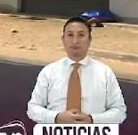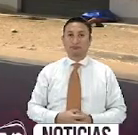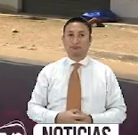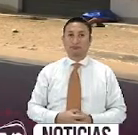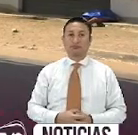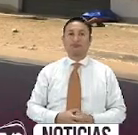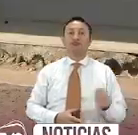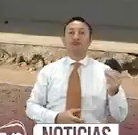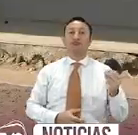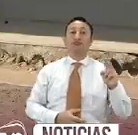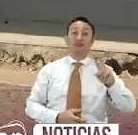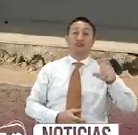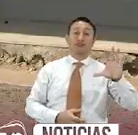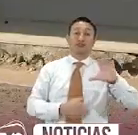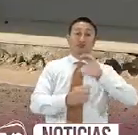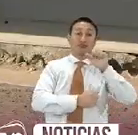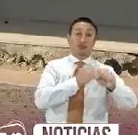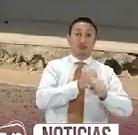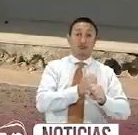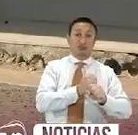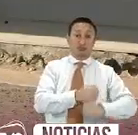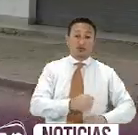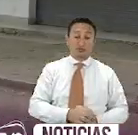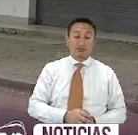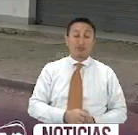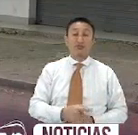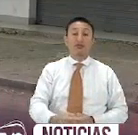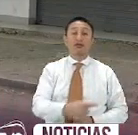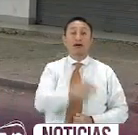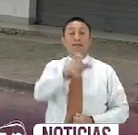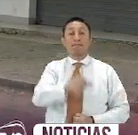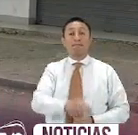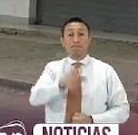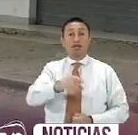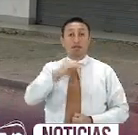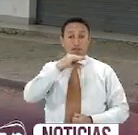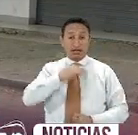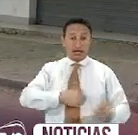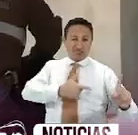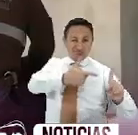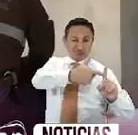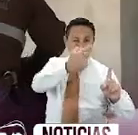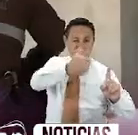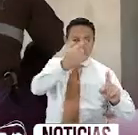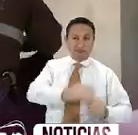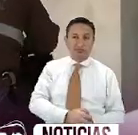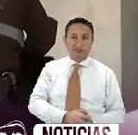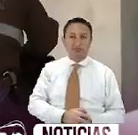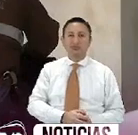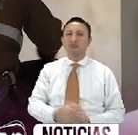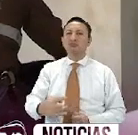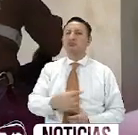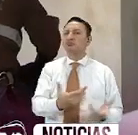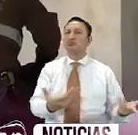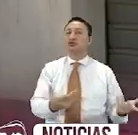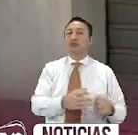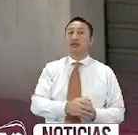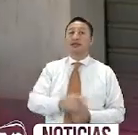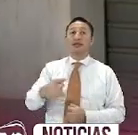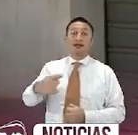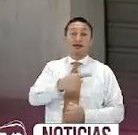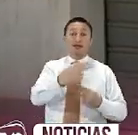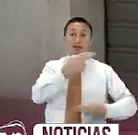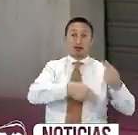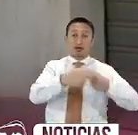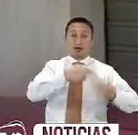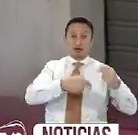Un joven de 25 años de edad fue ejecutado a quemarropa por sicarios en Manta, provincia de Manabí. El ataque a balas ocurrió frente a varios locales